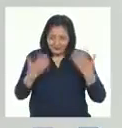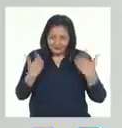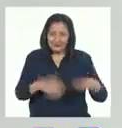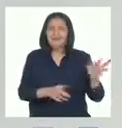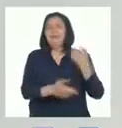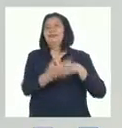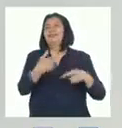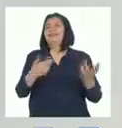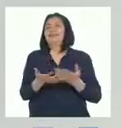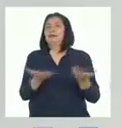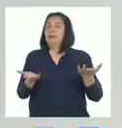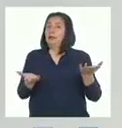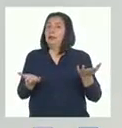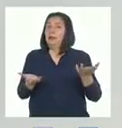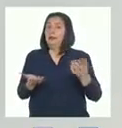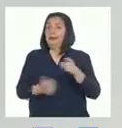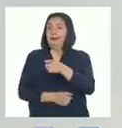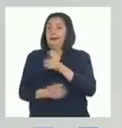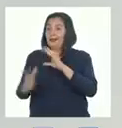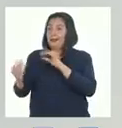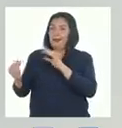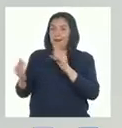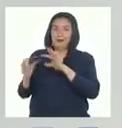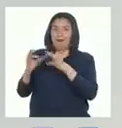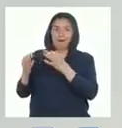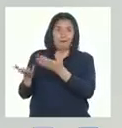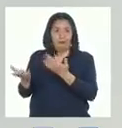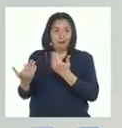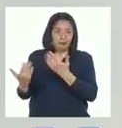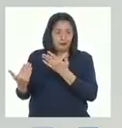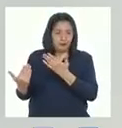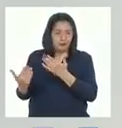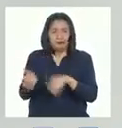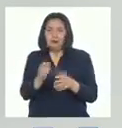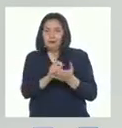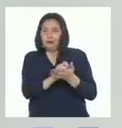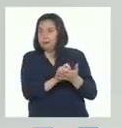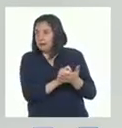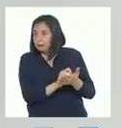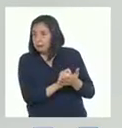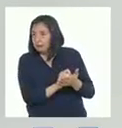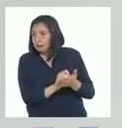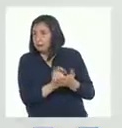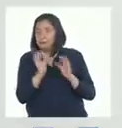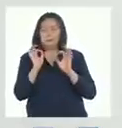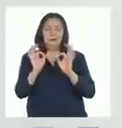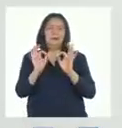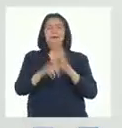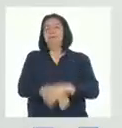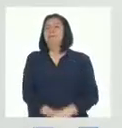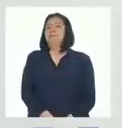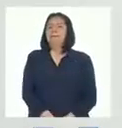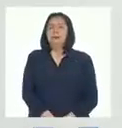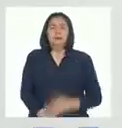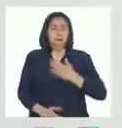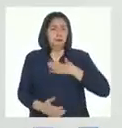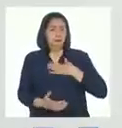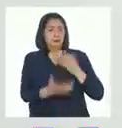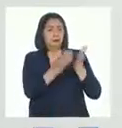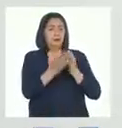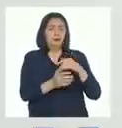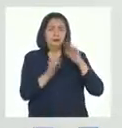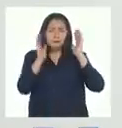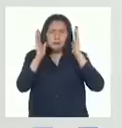Hemos regresado. ¿Y lograron conversar con sus familiares? ¿Tomaron apuntes? ¡Excelente! Mis